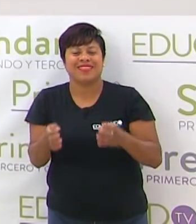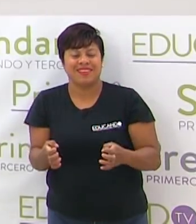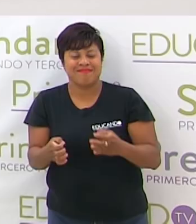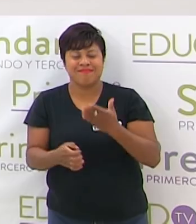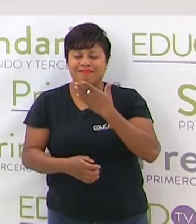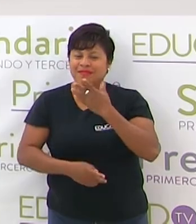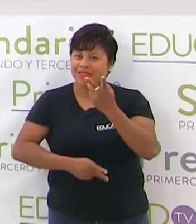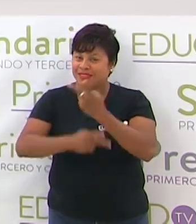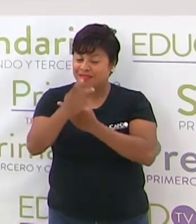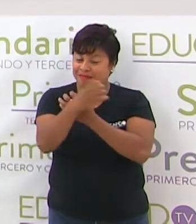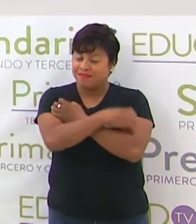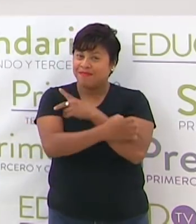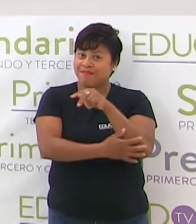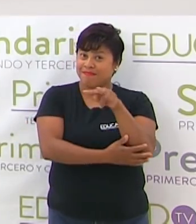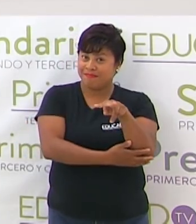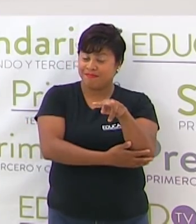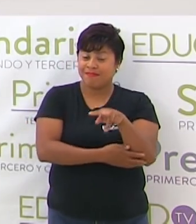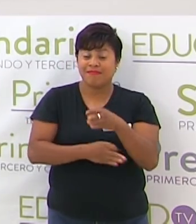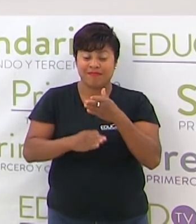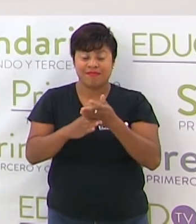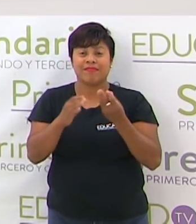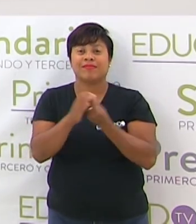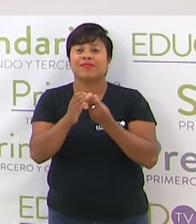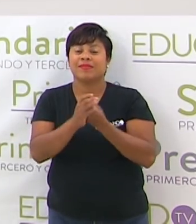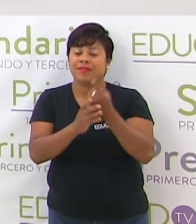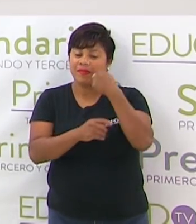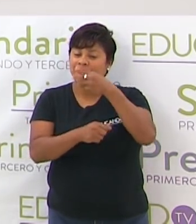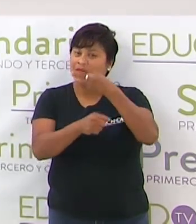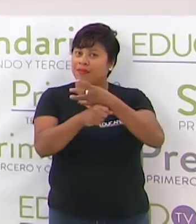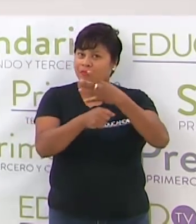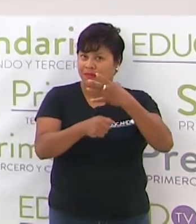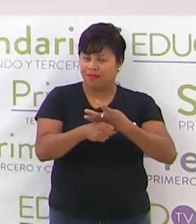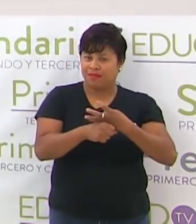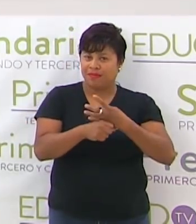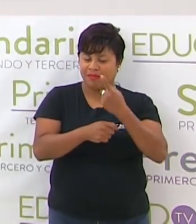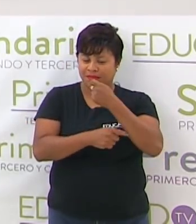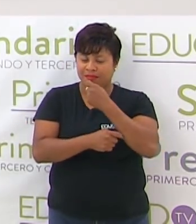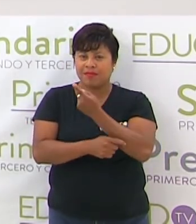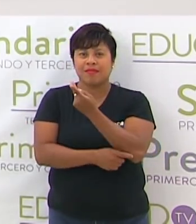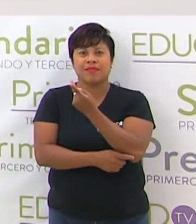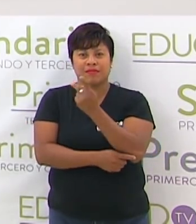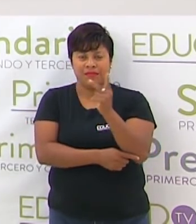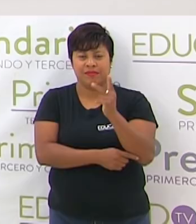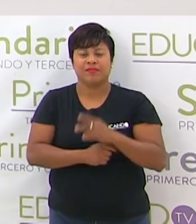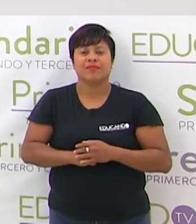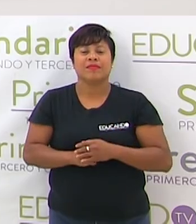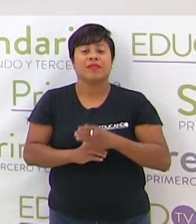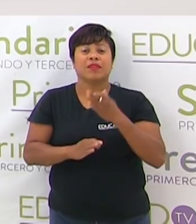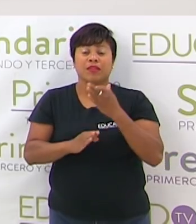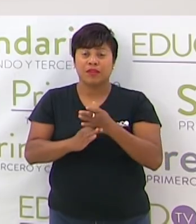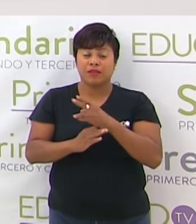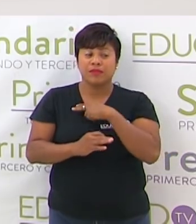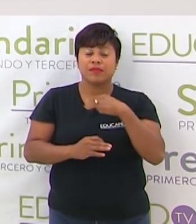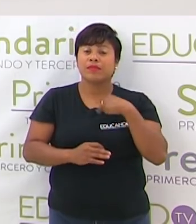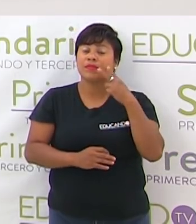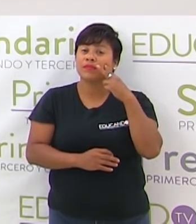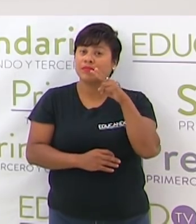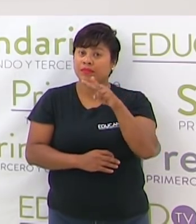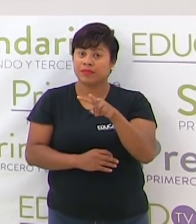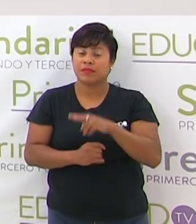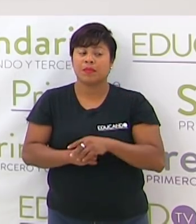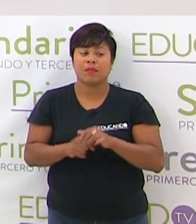¿cómo estás? Bienvenido a Educando TV en esta sesión para tercero y cuarto de primaria. Y hoy vamos a